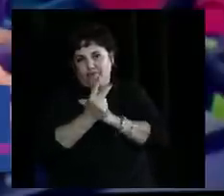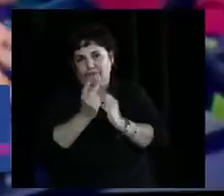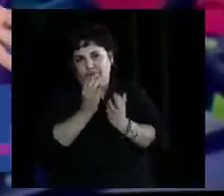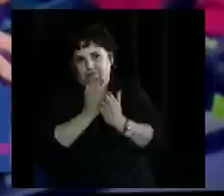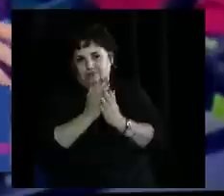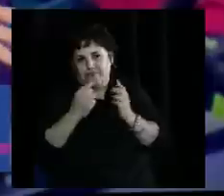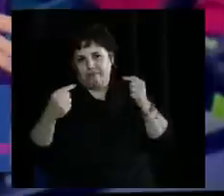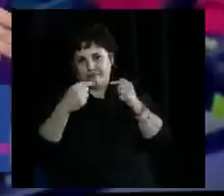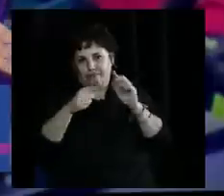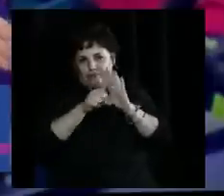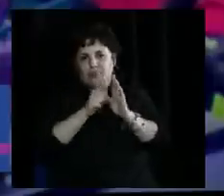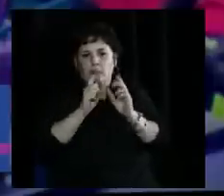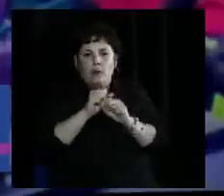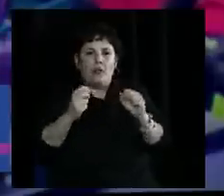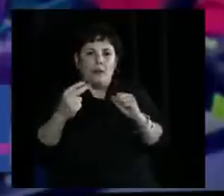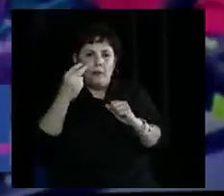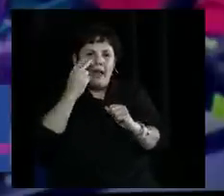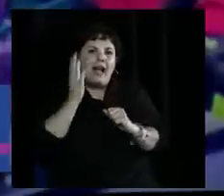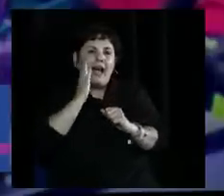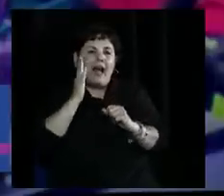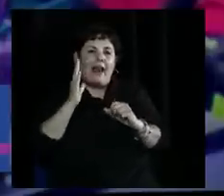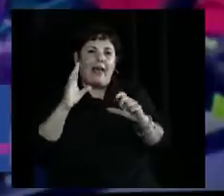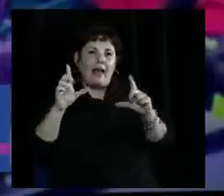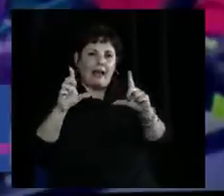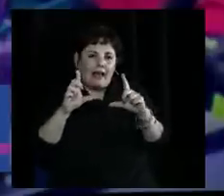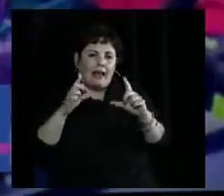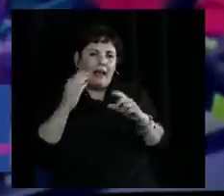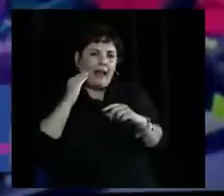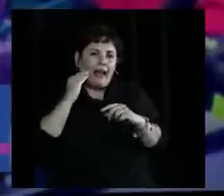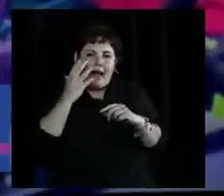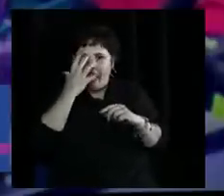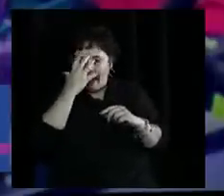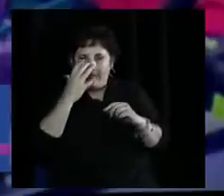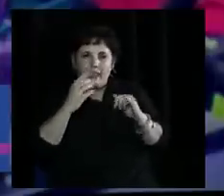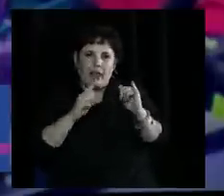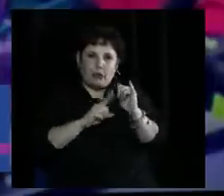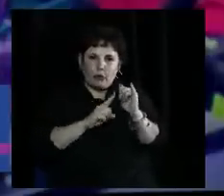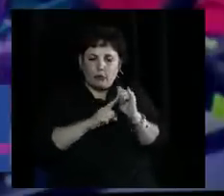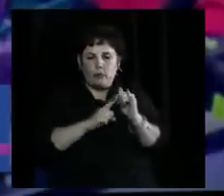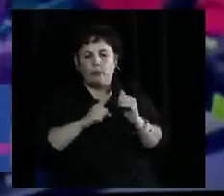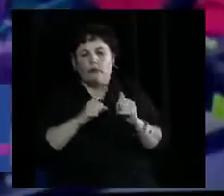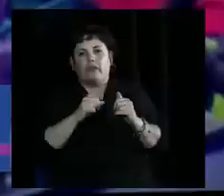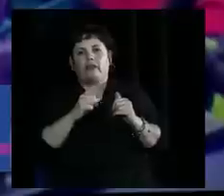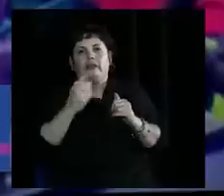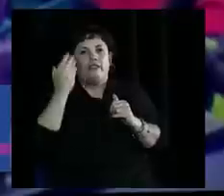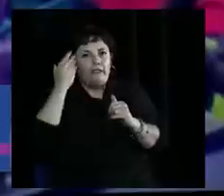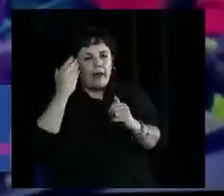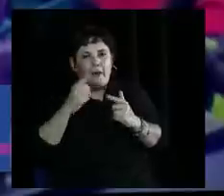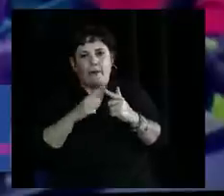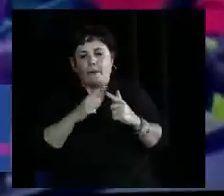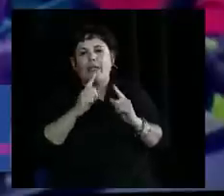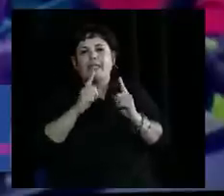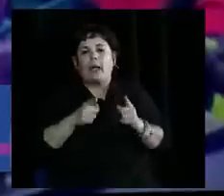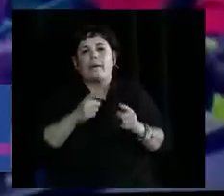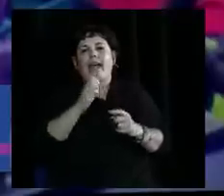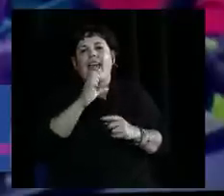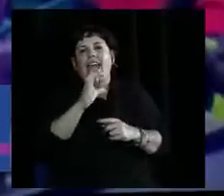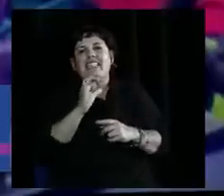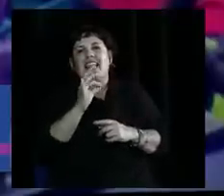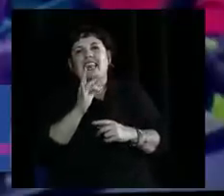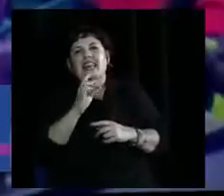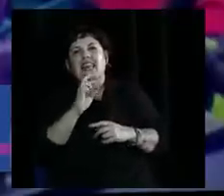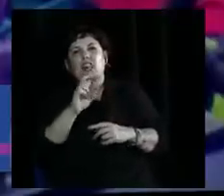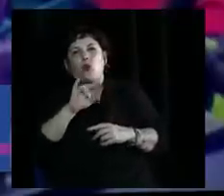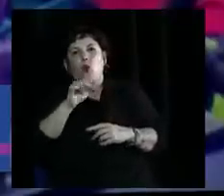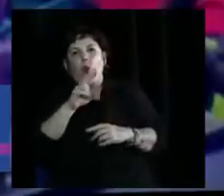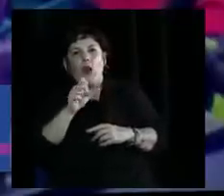de YouTube de Caras y Caretas TV, por el canal de YouTube de Esdrújula TV, por la fanpage de Facebook, tanto de Caras y Caretas como de Esdrújula TV,